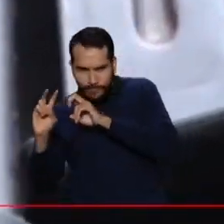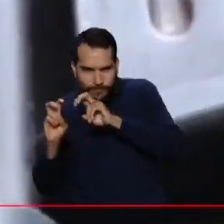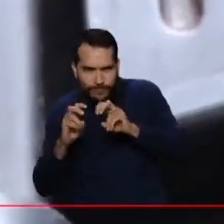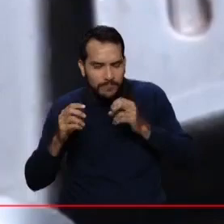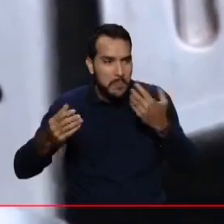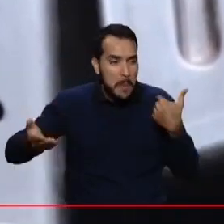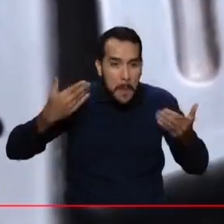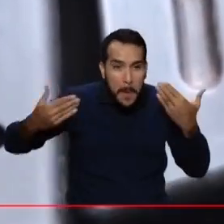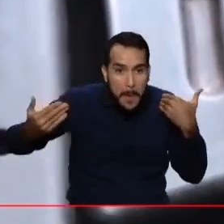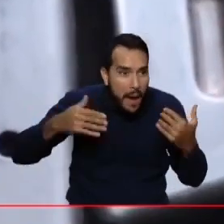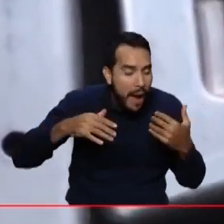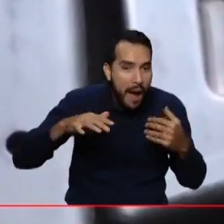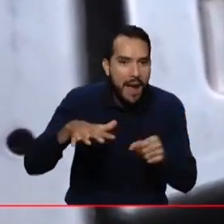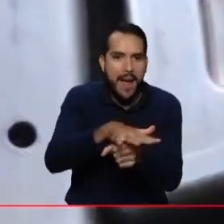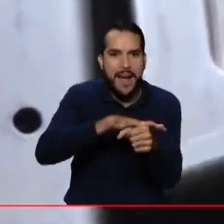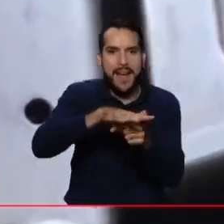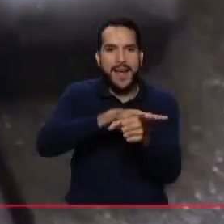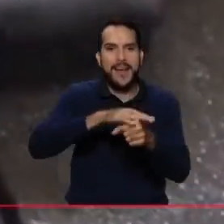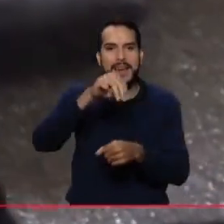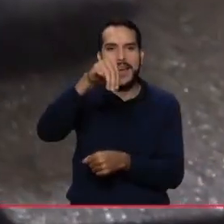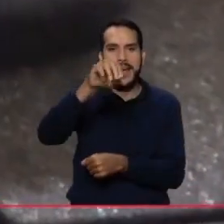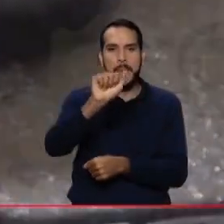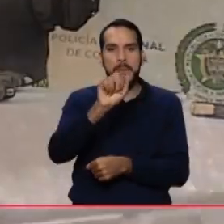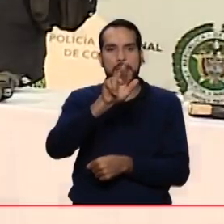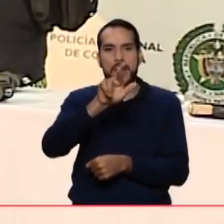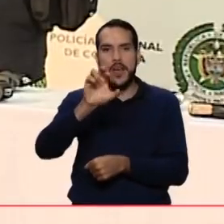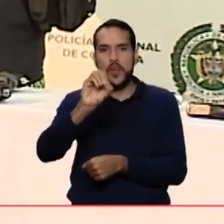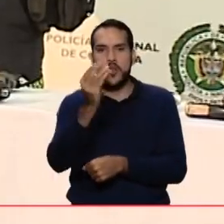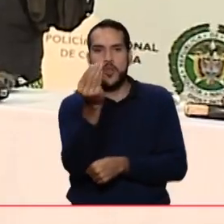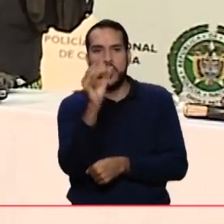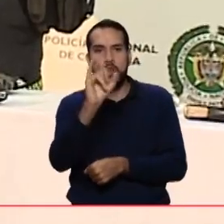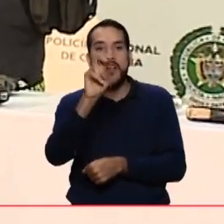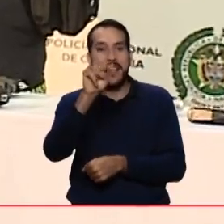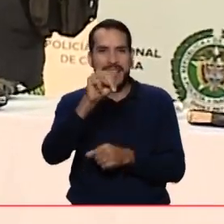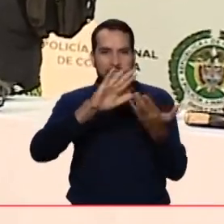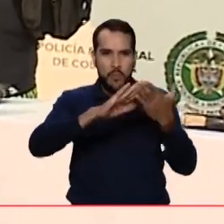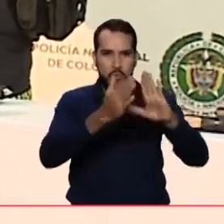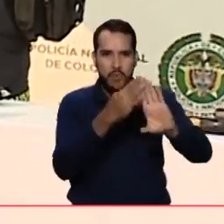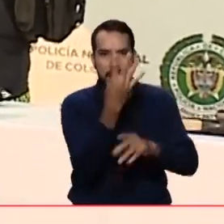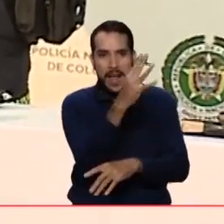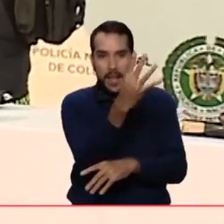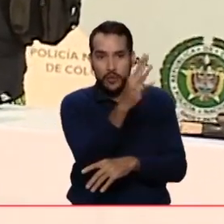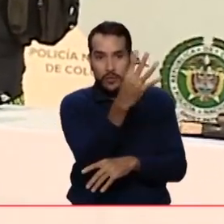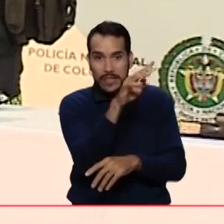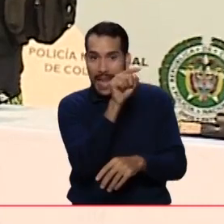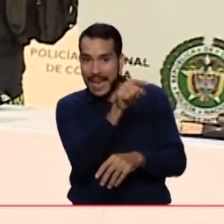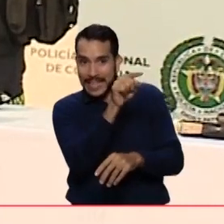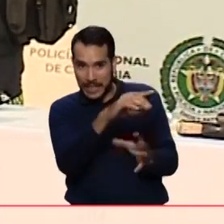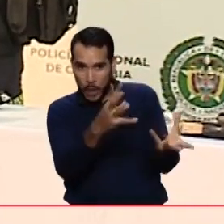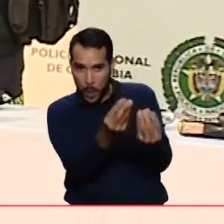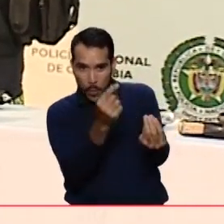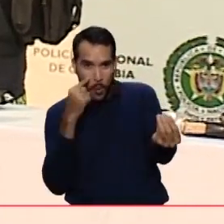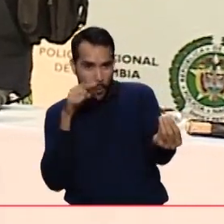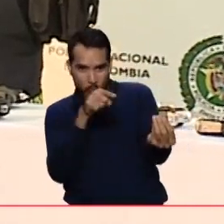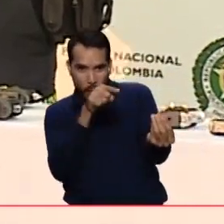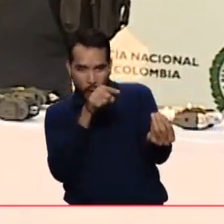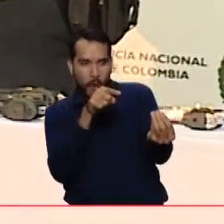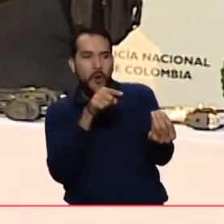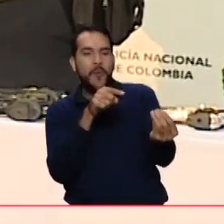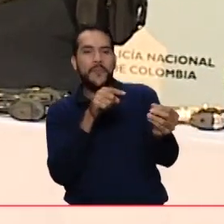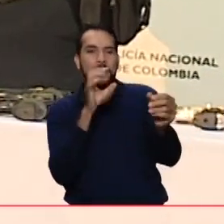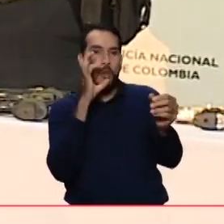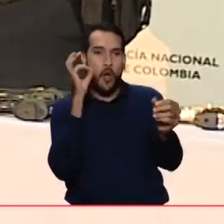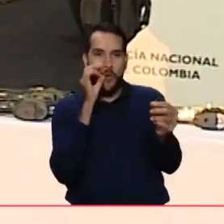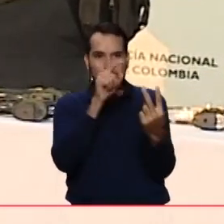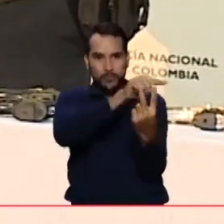la Comuna 14, se captura a dos hombres conocidos como alias Pacha, quien es un armero, y alias CC,